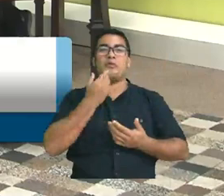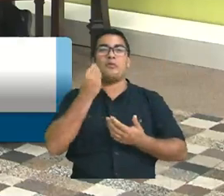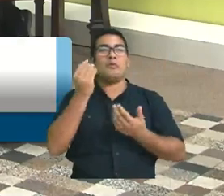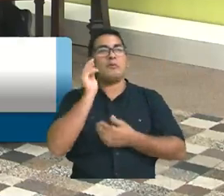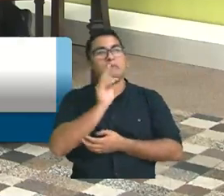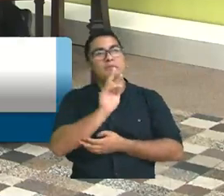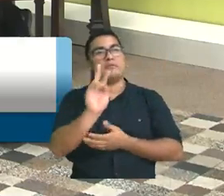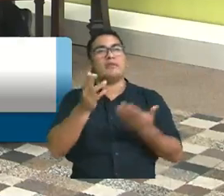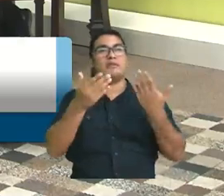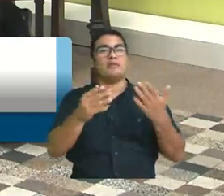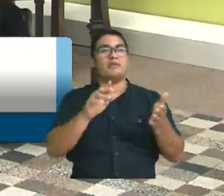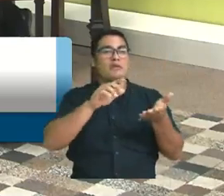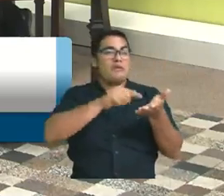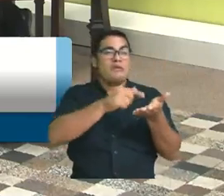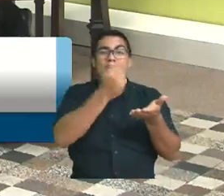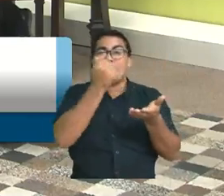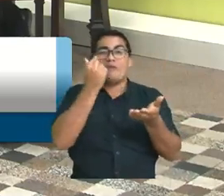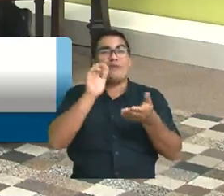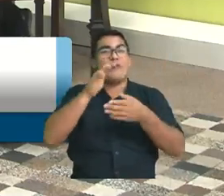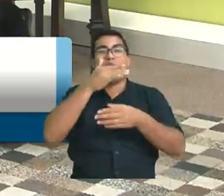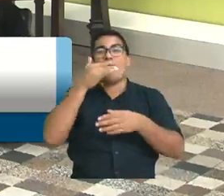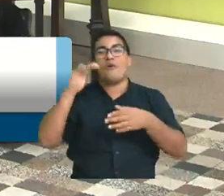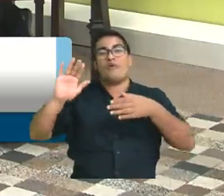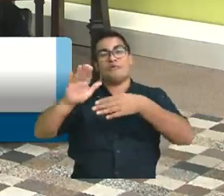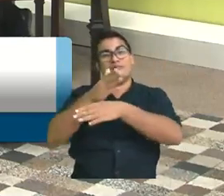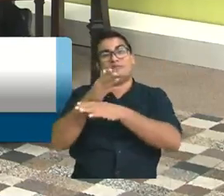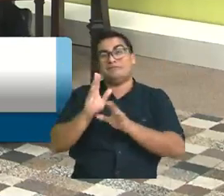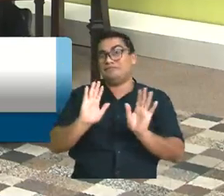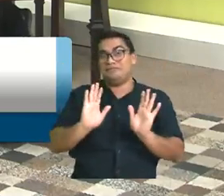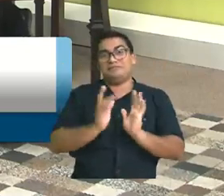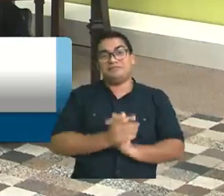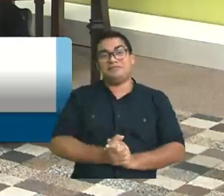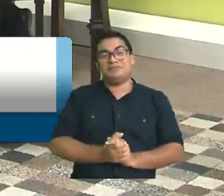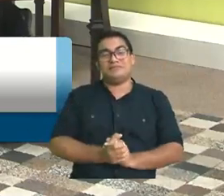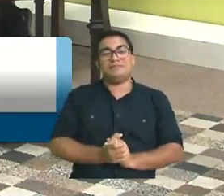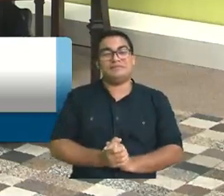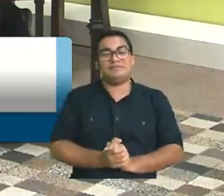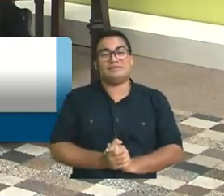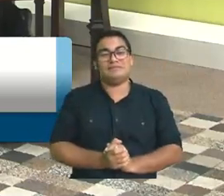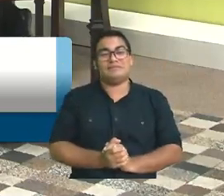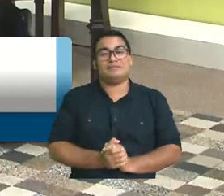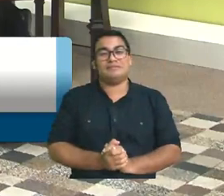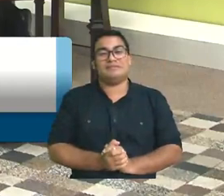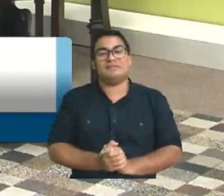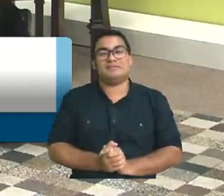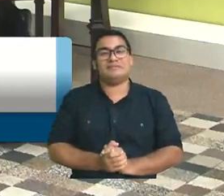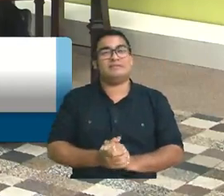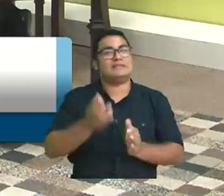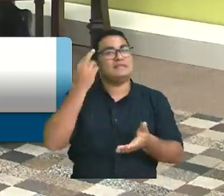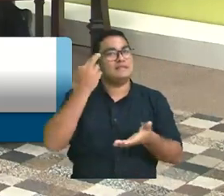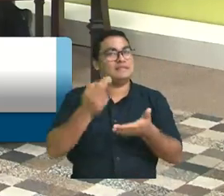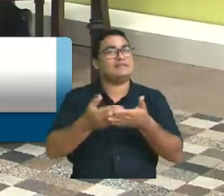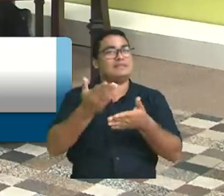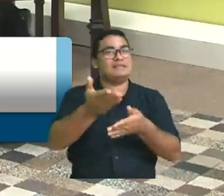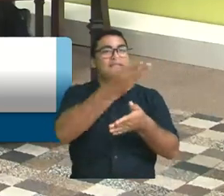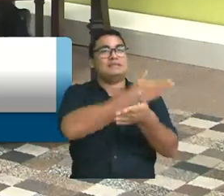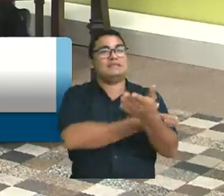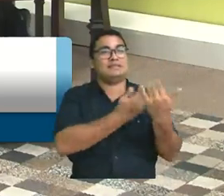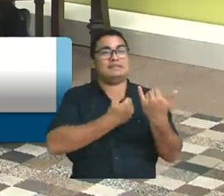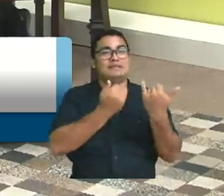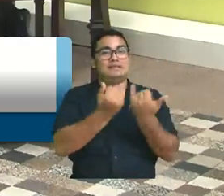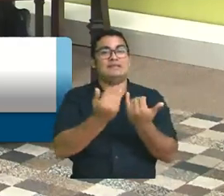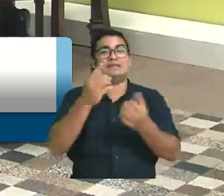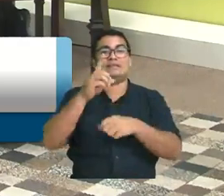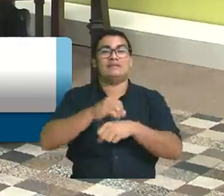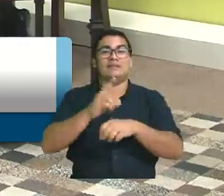ver los ojos de colores. Sí, de colores, pues por lentes de contacto. En secundario lo recuerdo. Sí. Doctor, hablemos